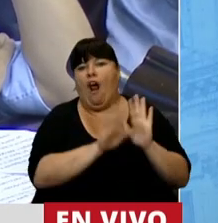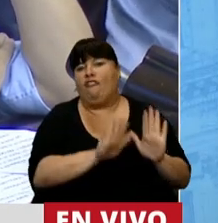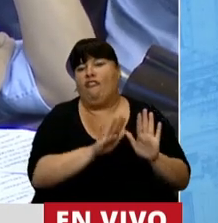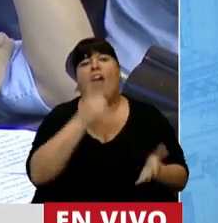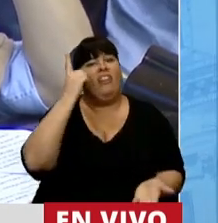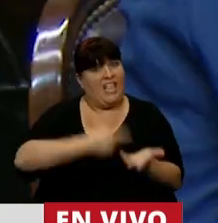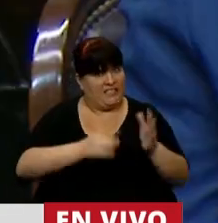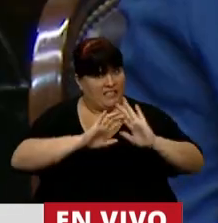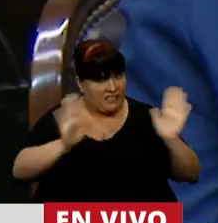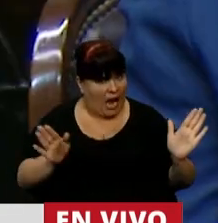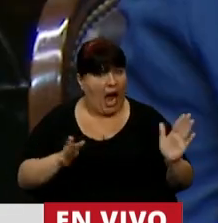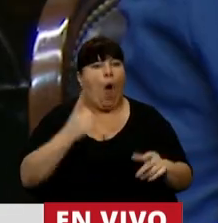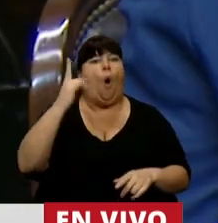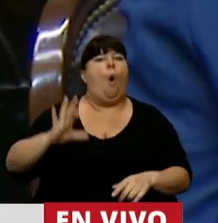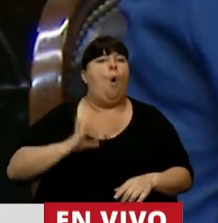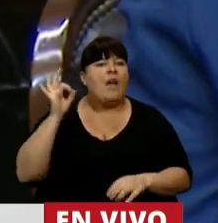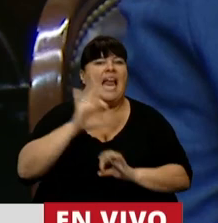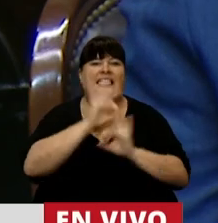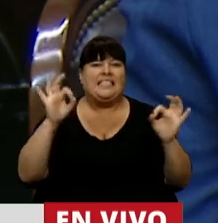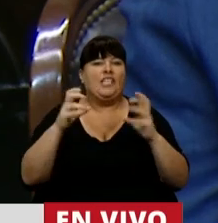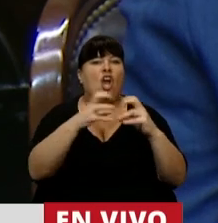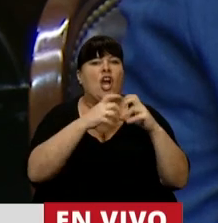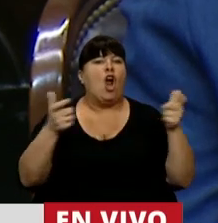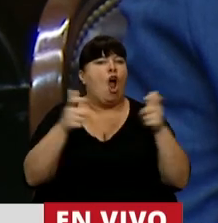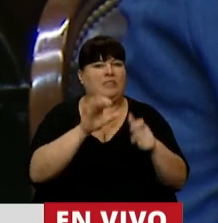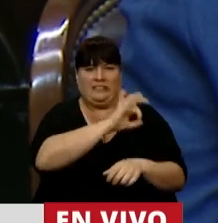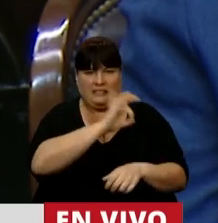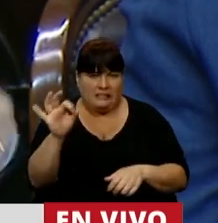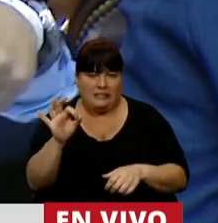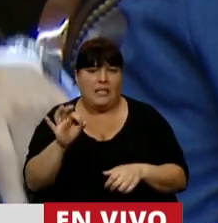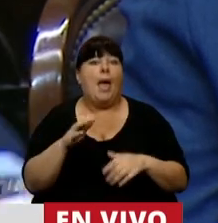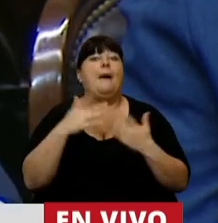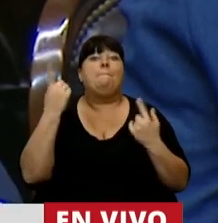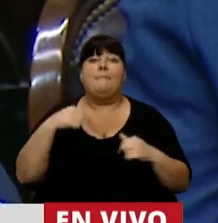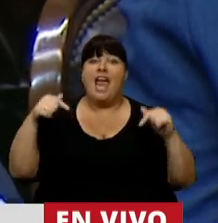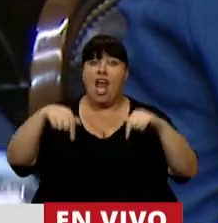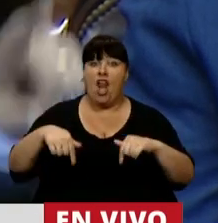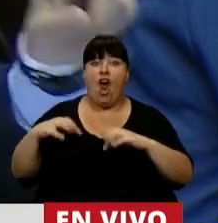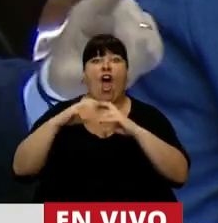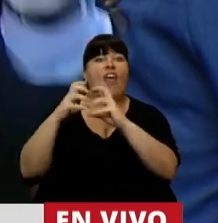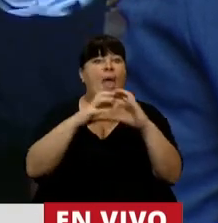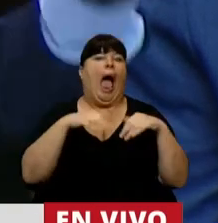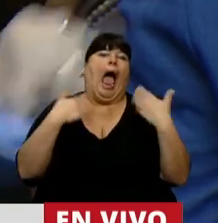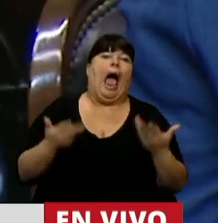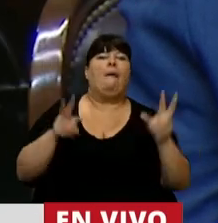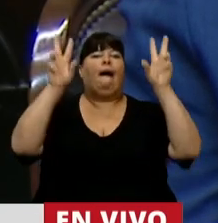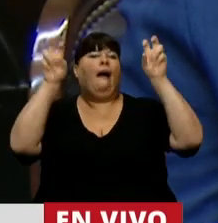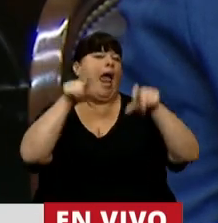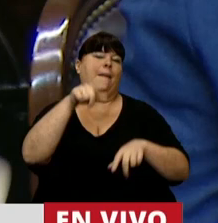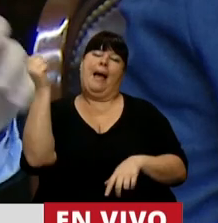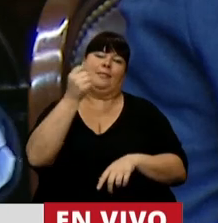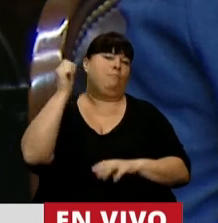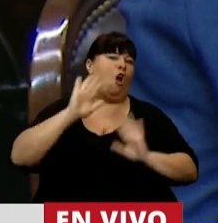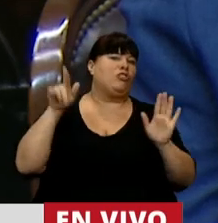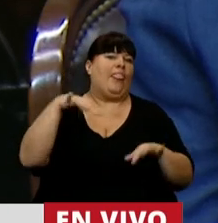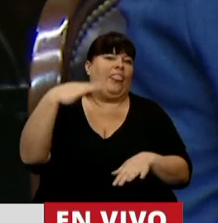con dictamen, estuvo 1 año sin ser tratado en las comisiones, pero cuando venimos a los debates lo usamos como el argumento